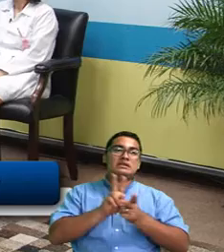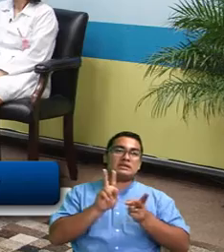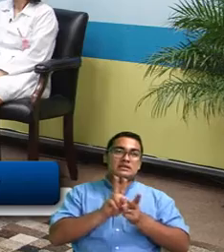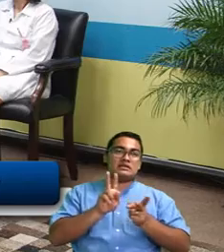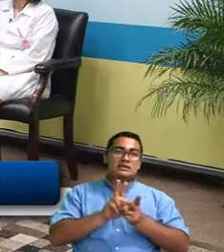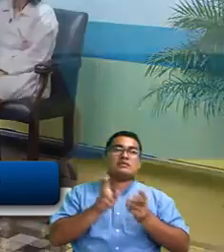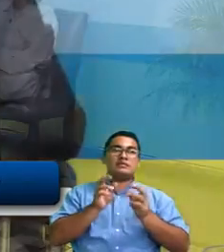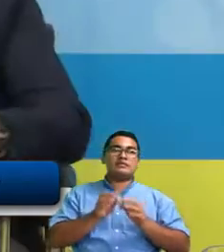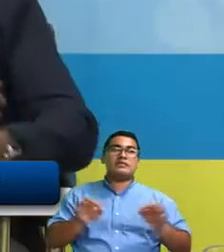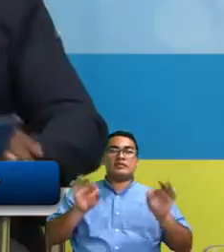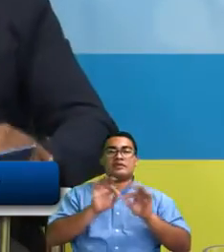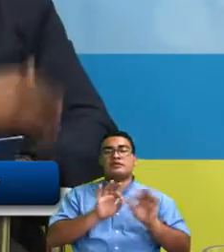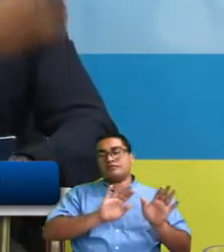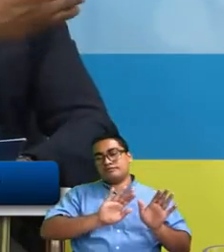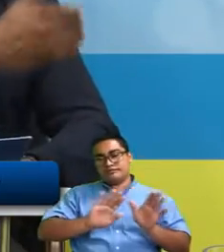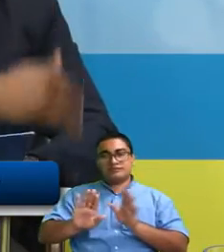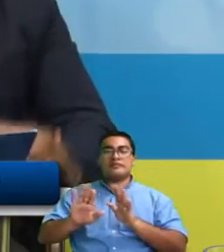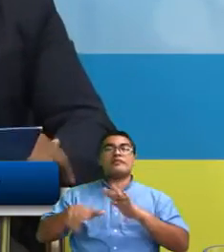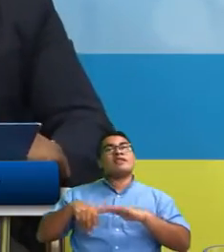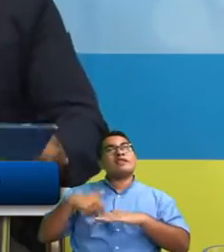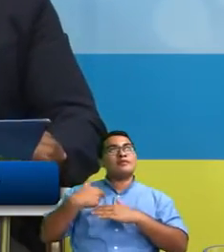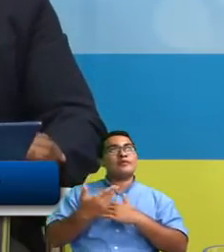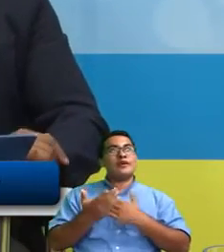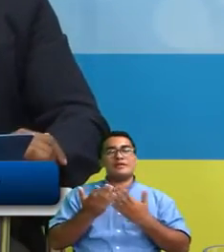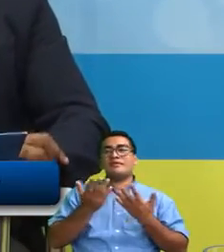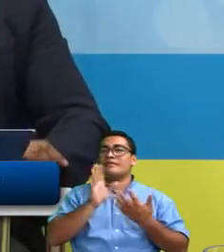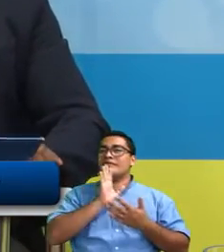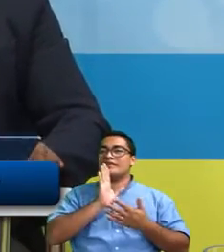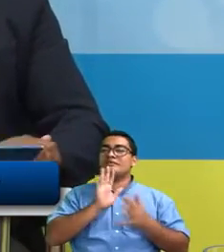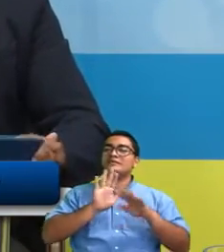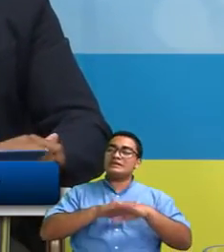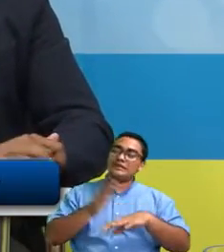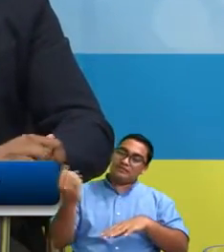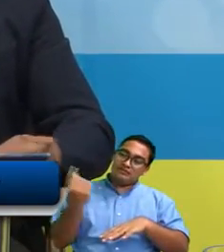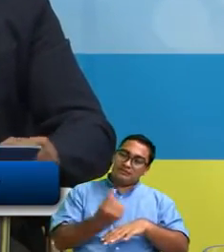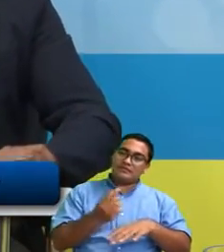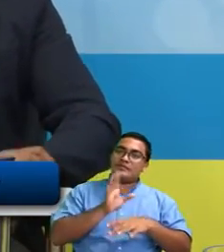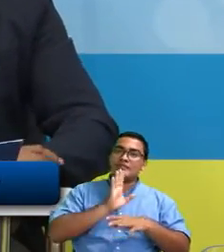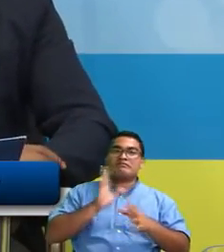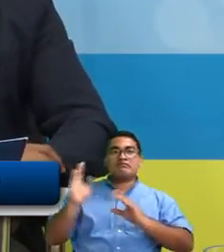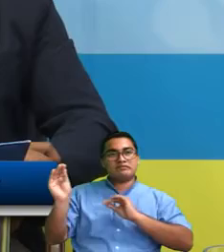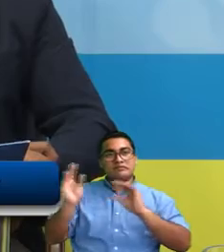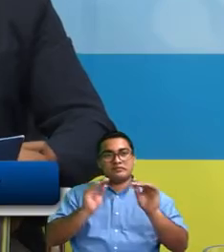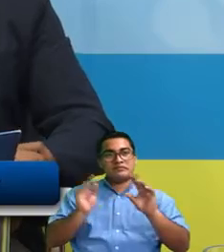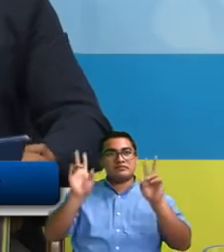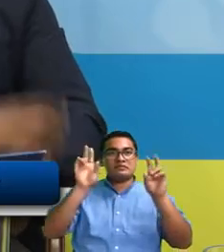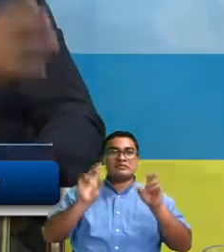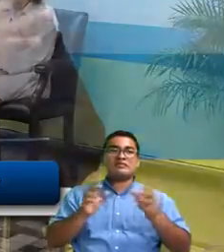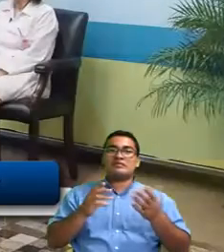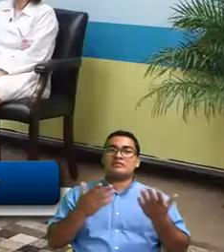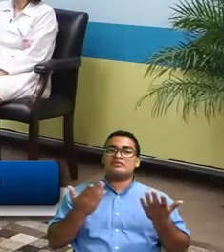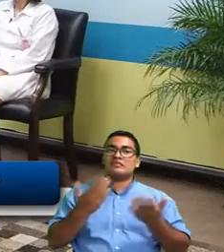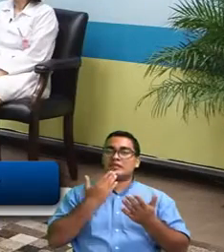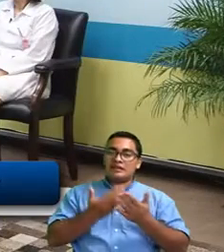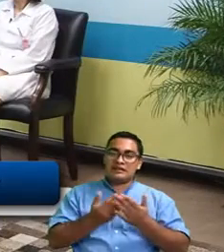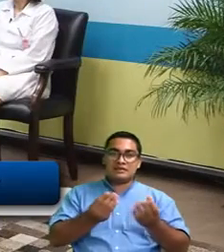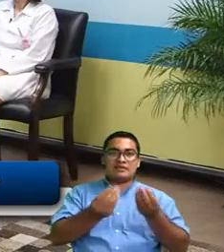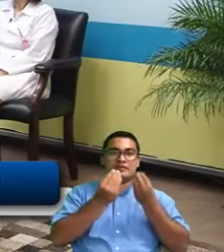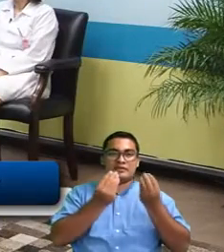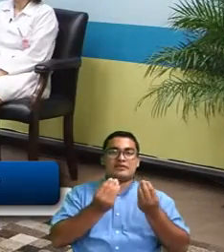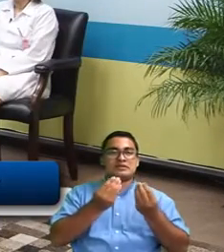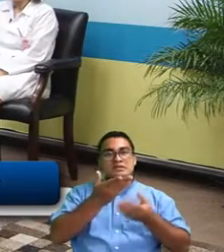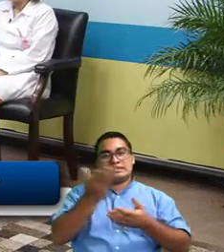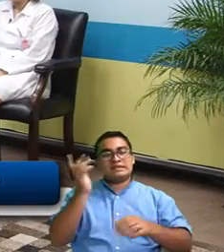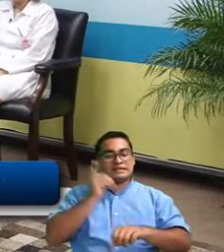yo creo que es otro apartado que en otra ocasión la vamos a invitar para que usted nos hable más sobre este tema. Pero le agradecemos por su